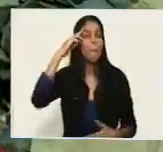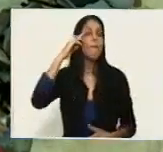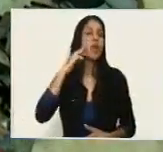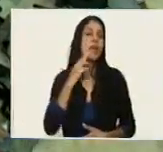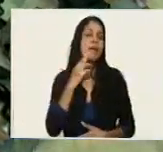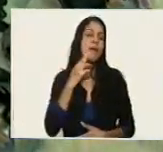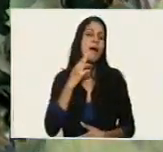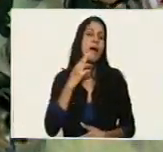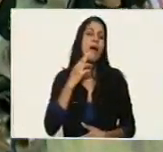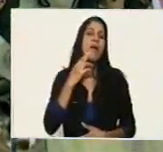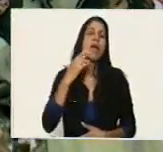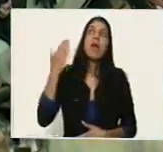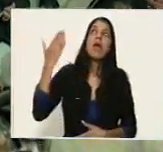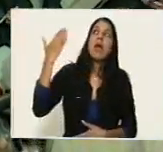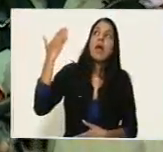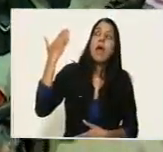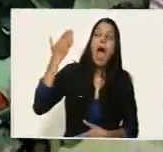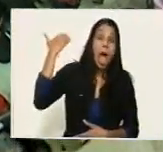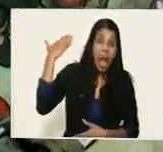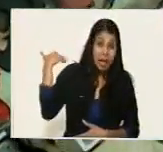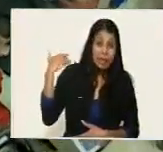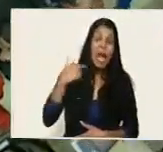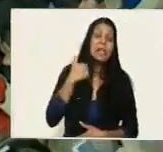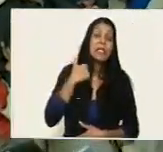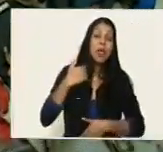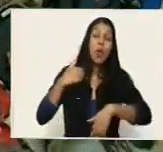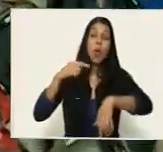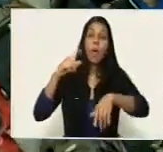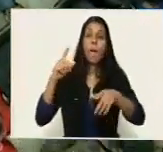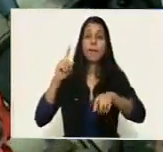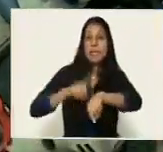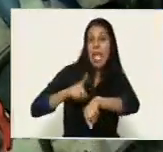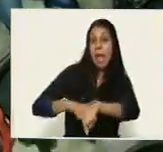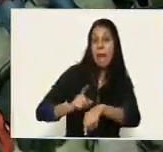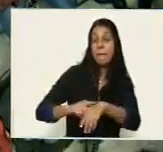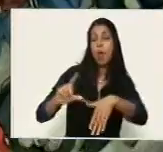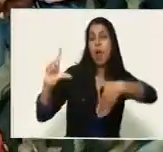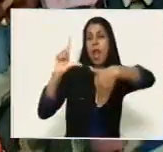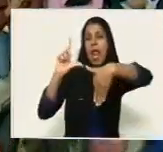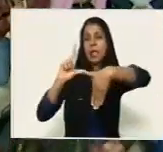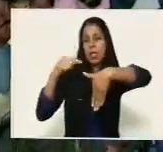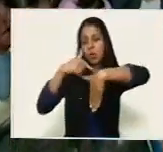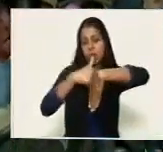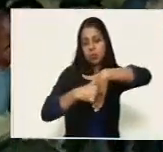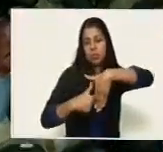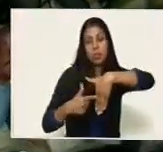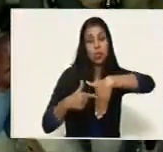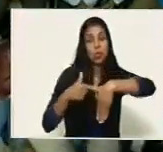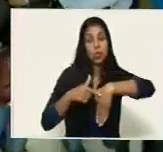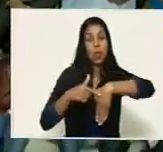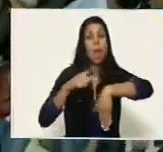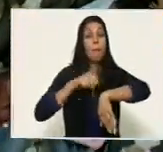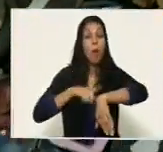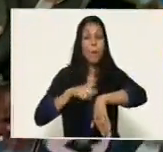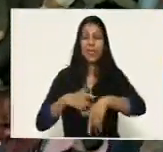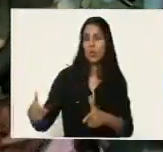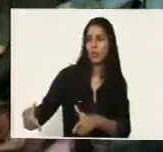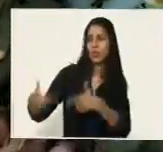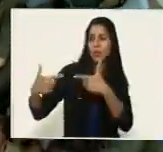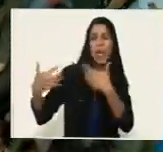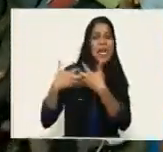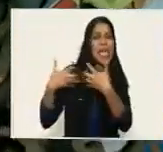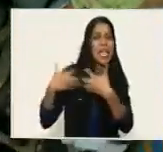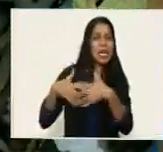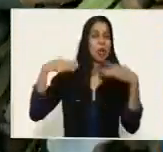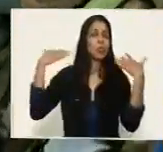momento político en América que se desarrollaba en ese entonces era